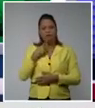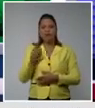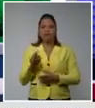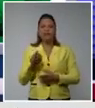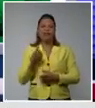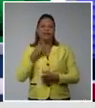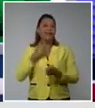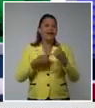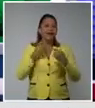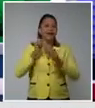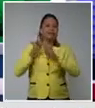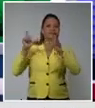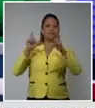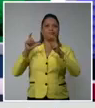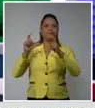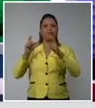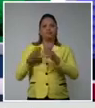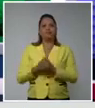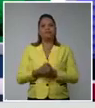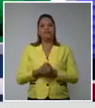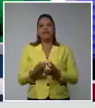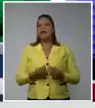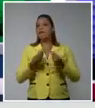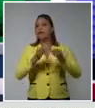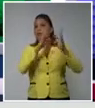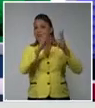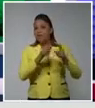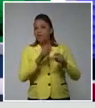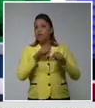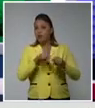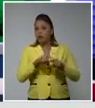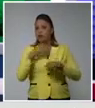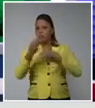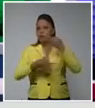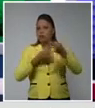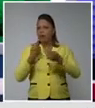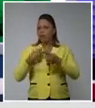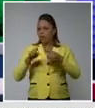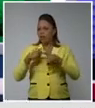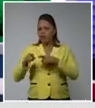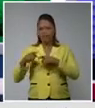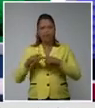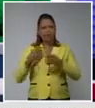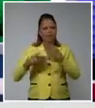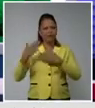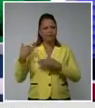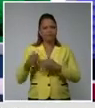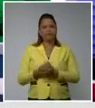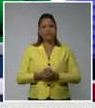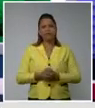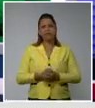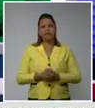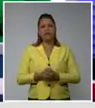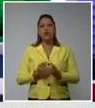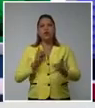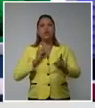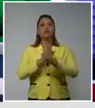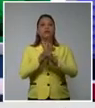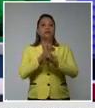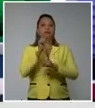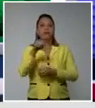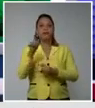alarmante. Y ella me daba estos datos hoy, que no lo he manejado otras veces, ¿no? Todos contactos de casos confirmados